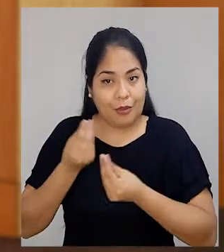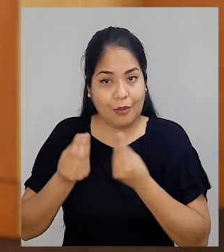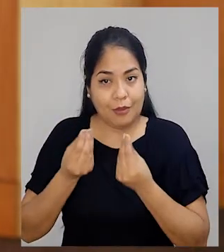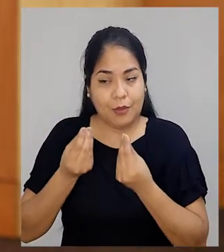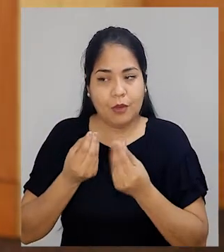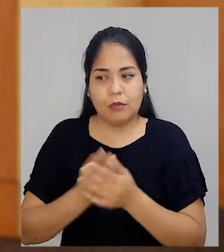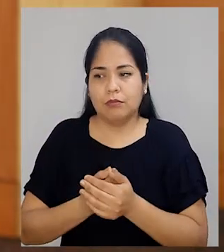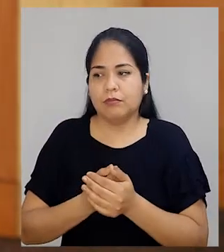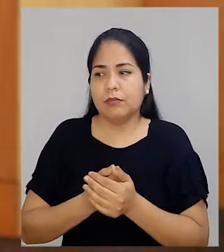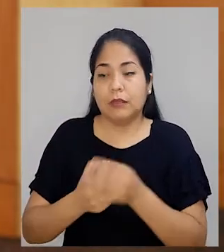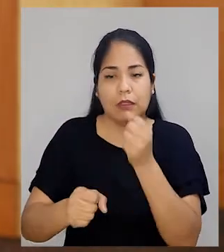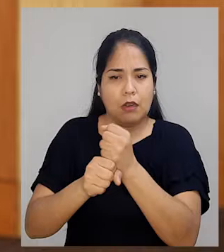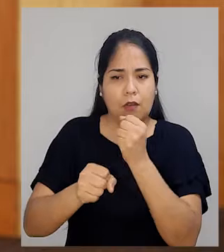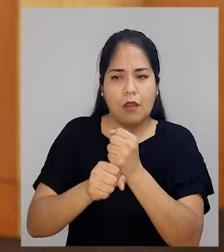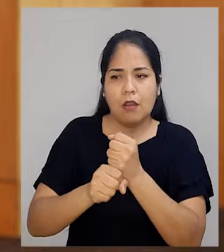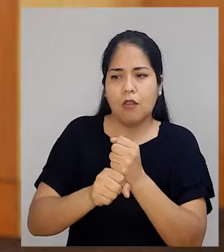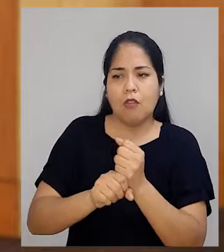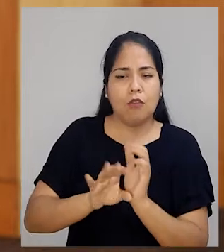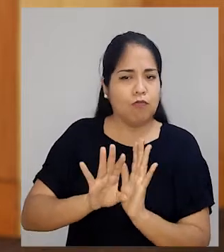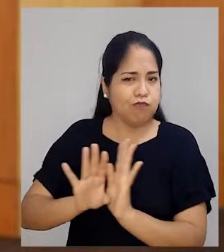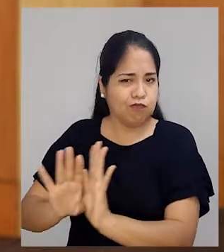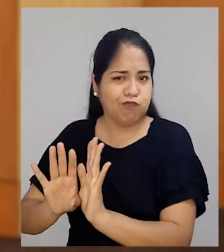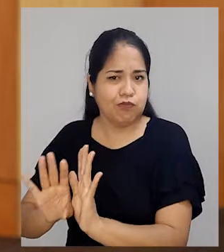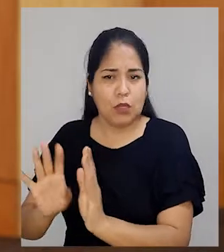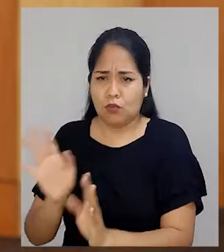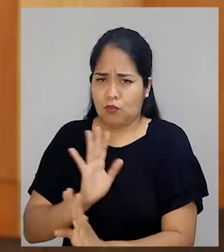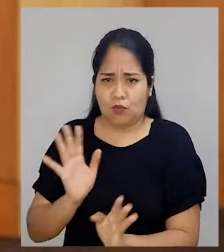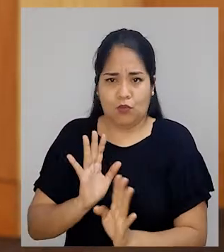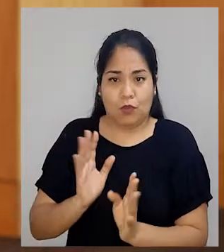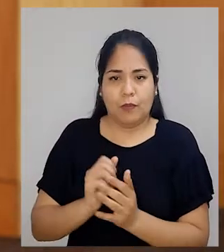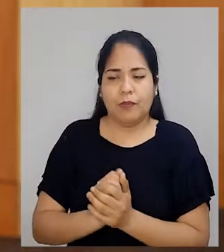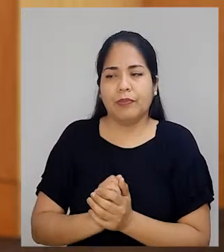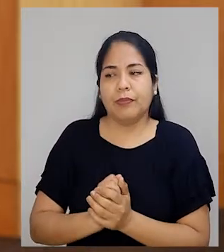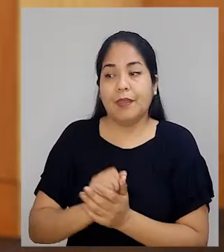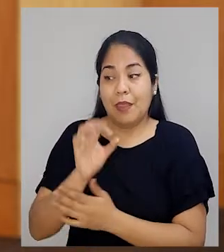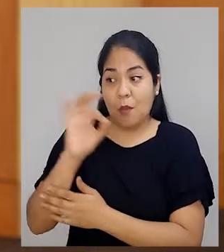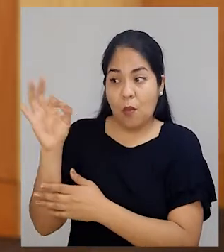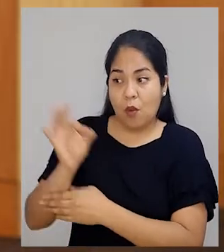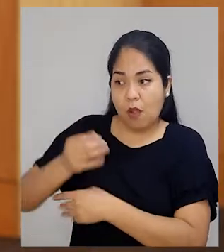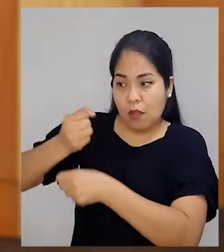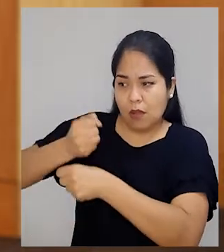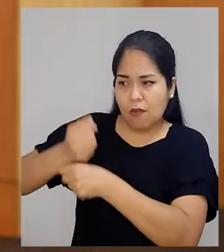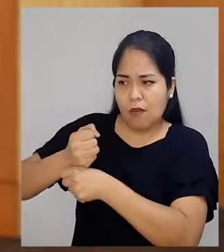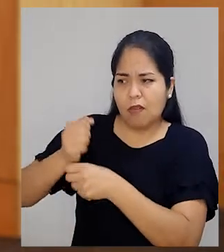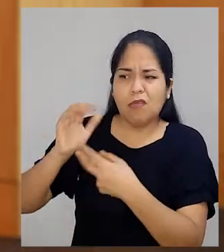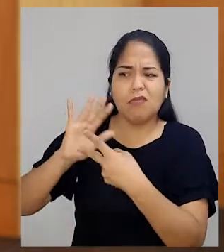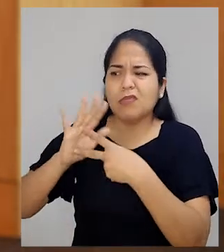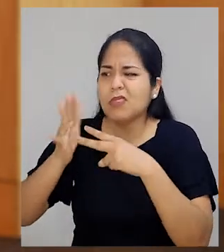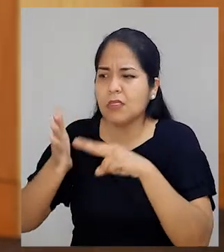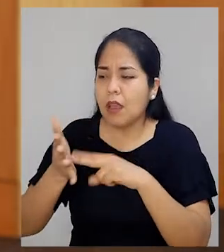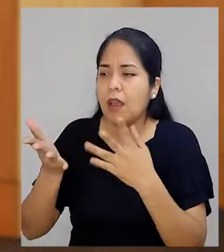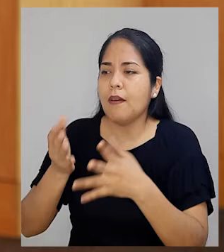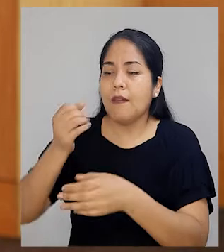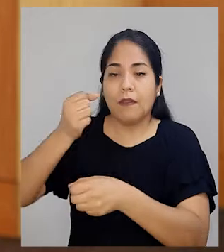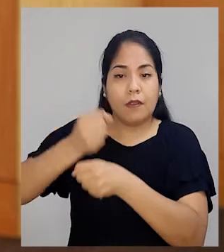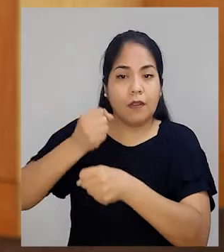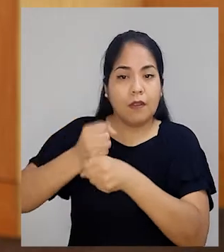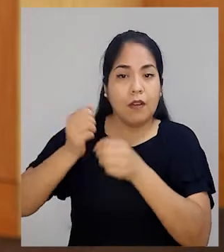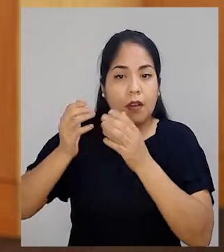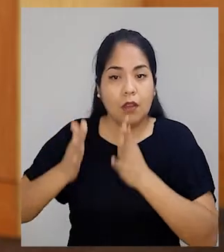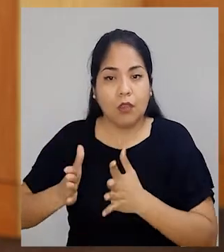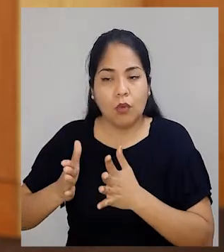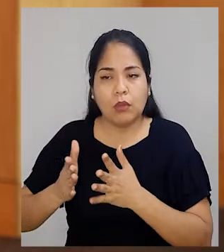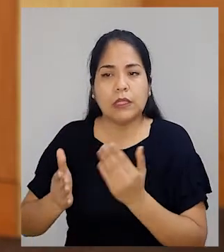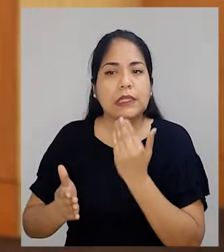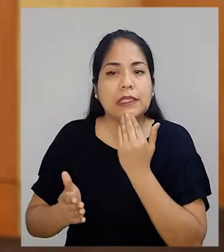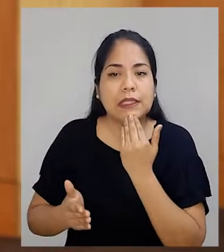privadas. ¿Cómo? No excluyéndolas laboralmente. Por ejemplo, existe la cuota laboral, es decir, un